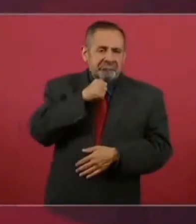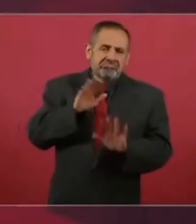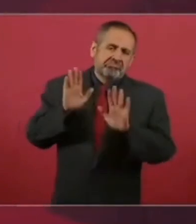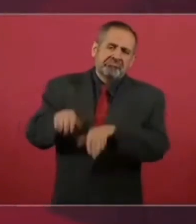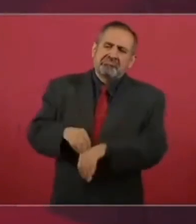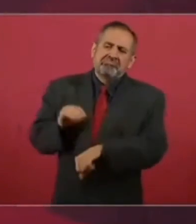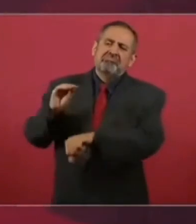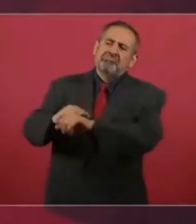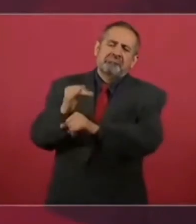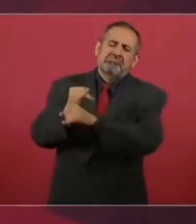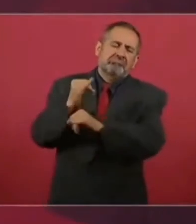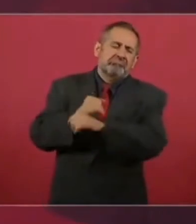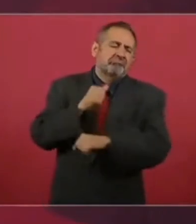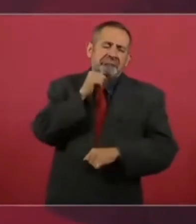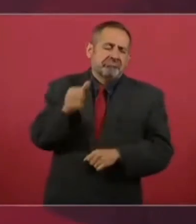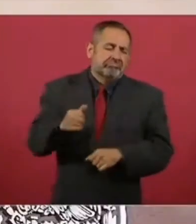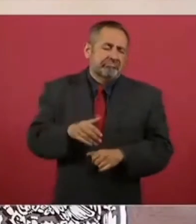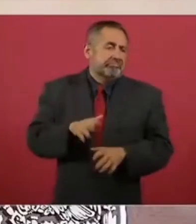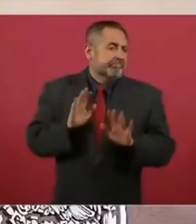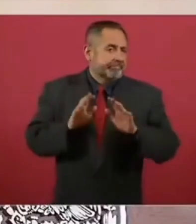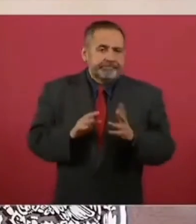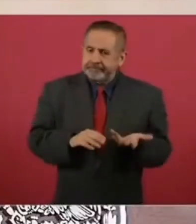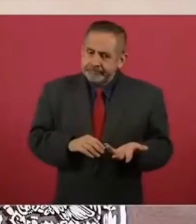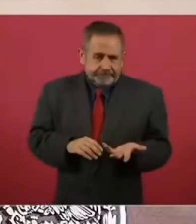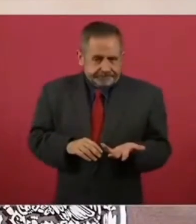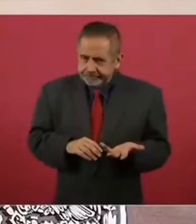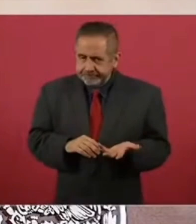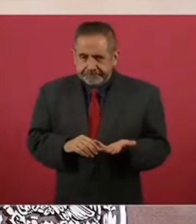a buscar nada más la utilidad